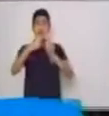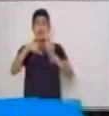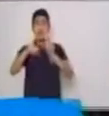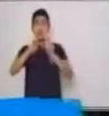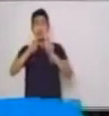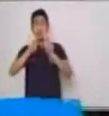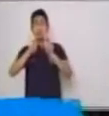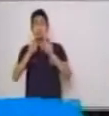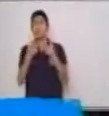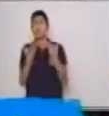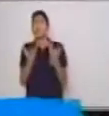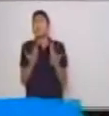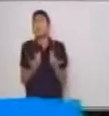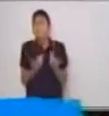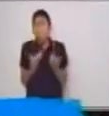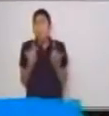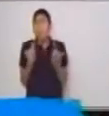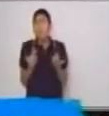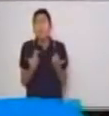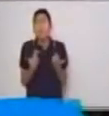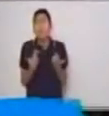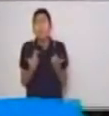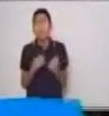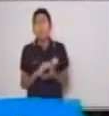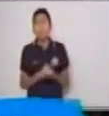lo vamos a hacer con tapas.